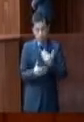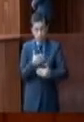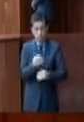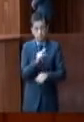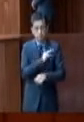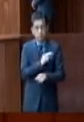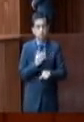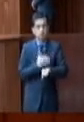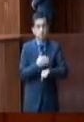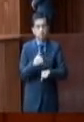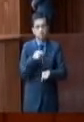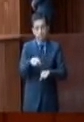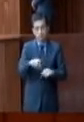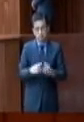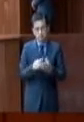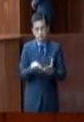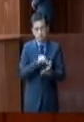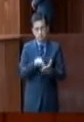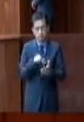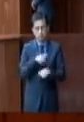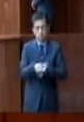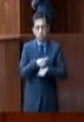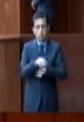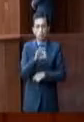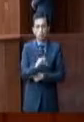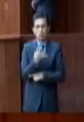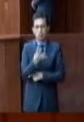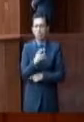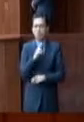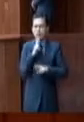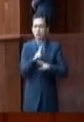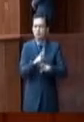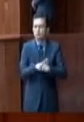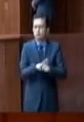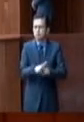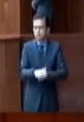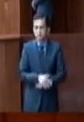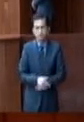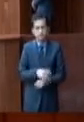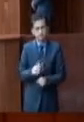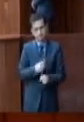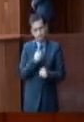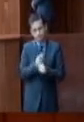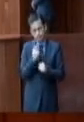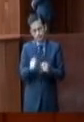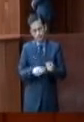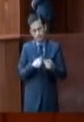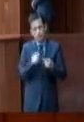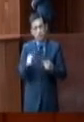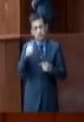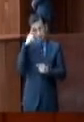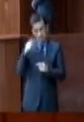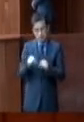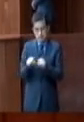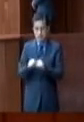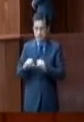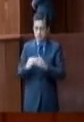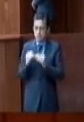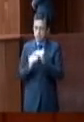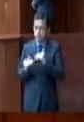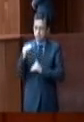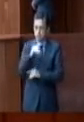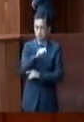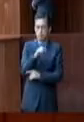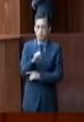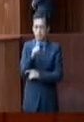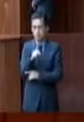órganos entra el 44 de este año se resuelve primero se da cumplimiento a la sentencia emitida por la sala superior del tribunal electoral del poder